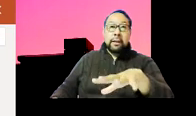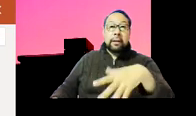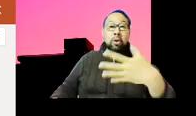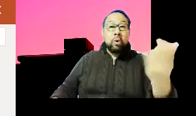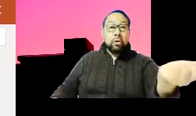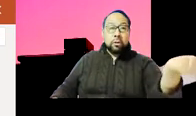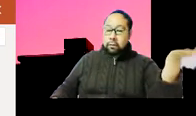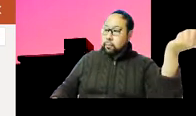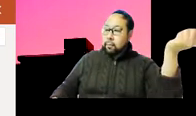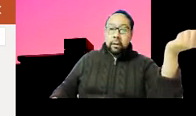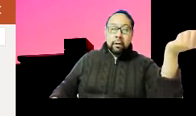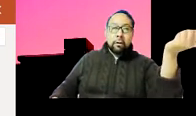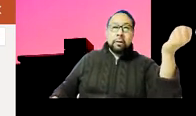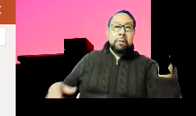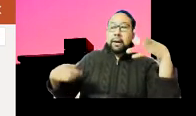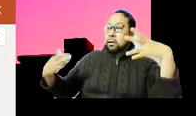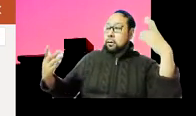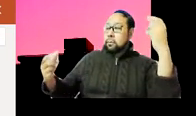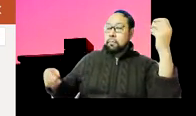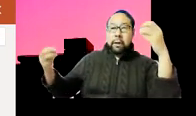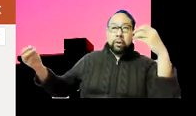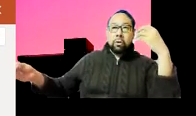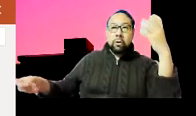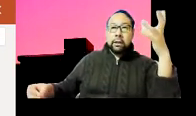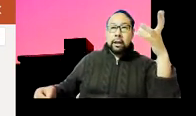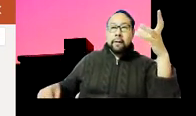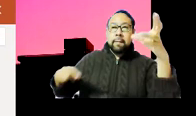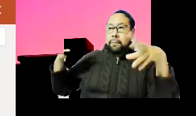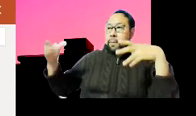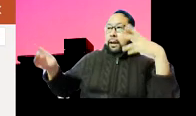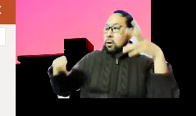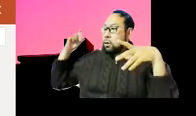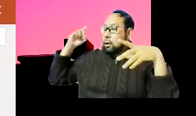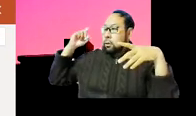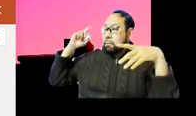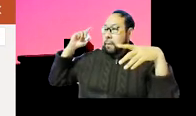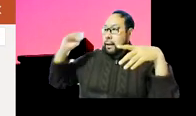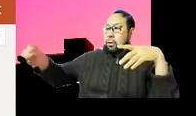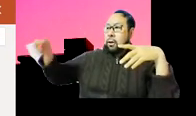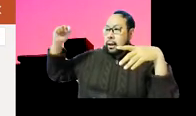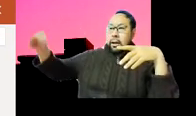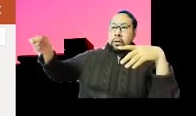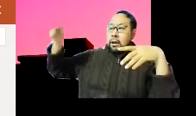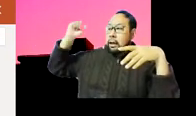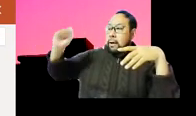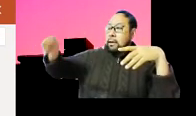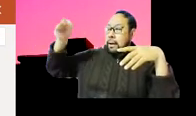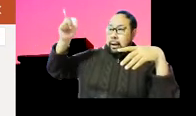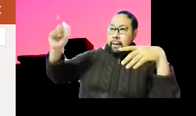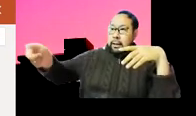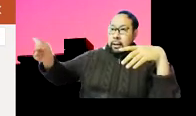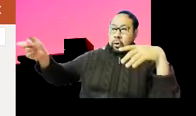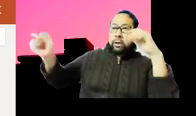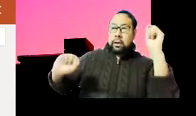sin, es más, hasta con gusto, ¿no? Entonces, misma acción. Vemos que hay un suéter. La primera acción, yo le estoy mandando, ordenando, que vas